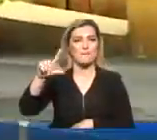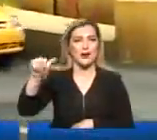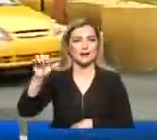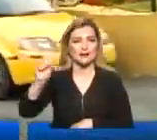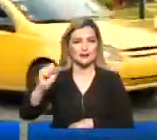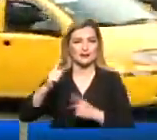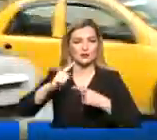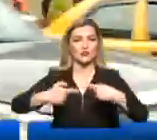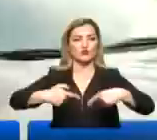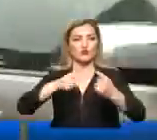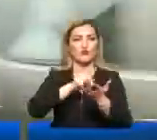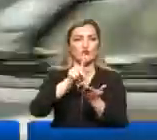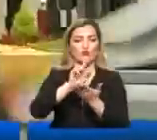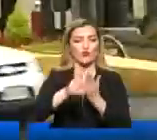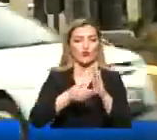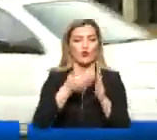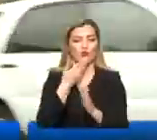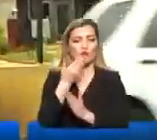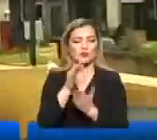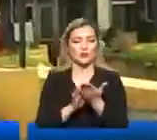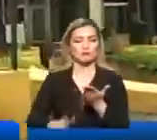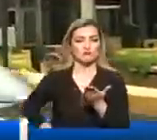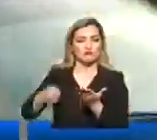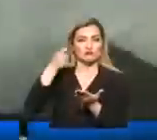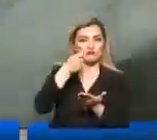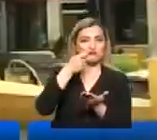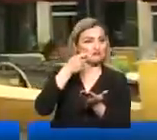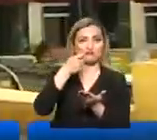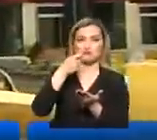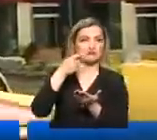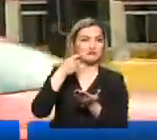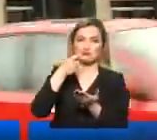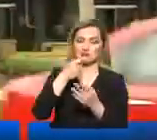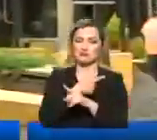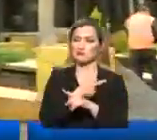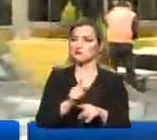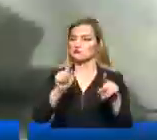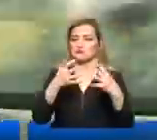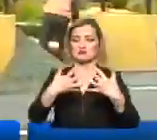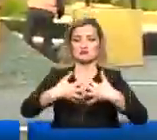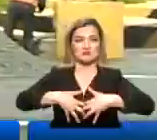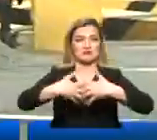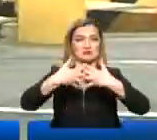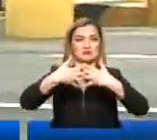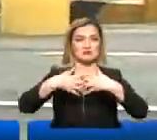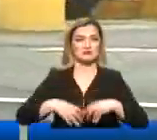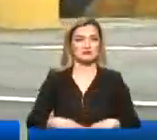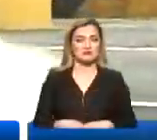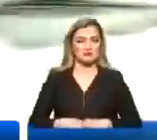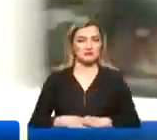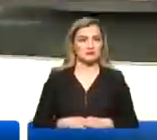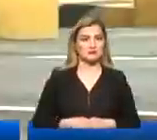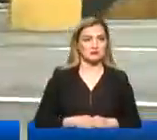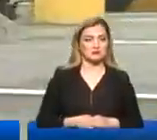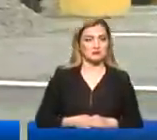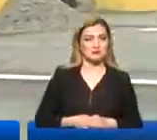peaje. Sin embargo, este sistema será bajo una nueva modalidad. Todo será automatizado. En este momento ustedes pueden